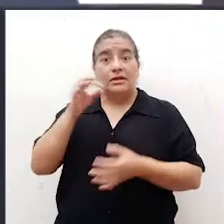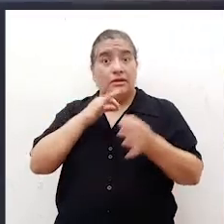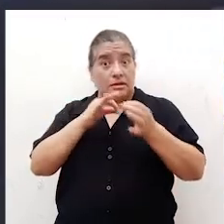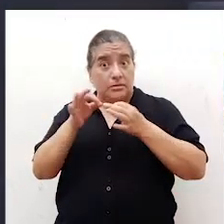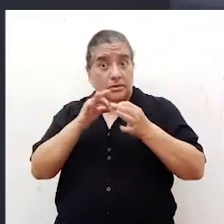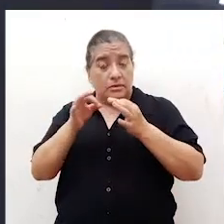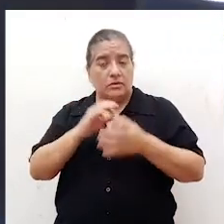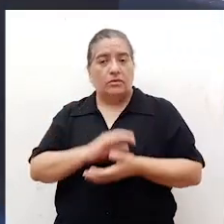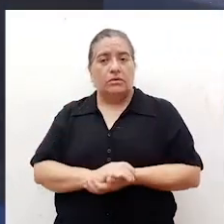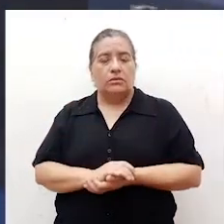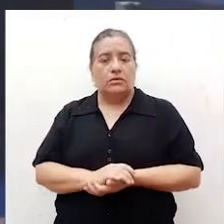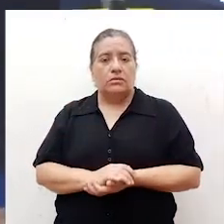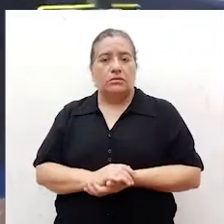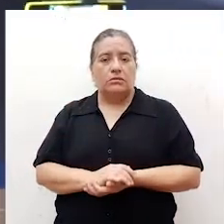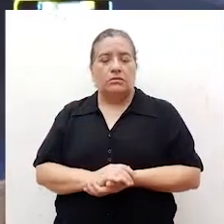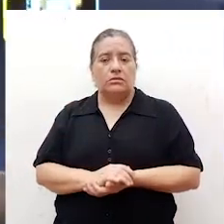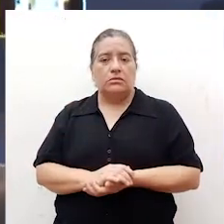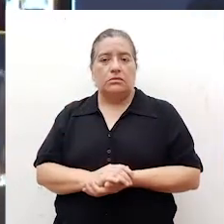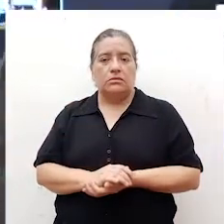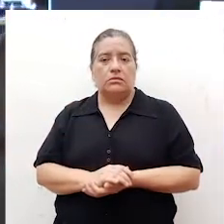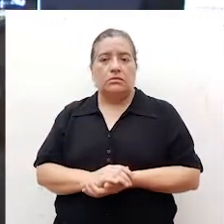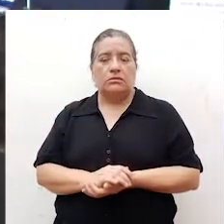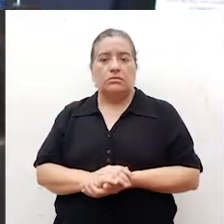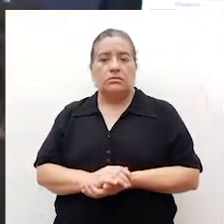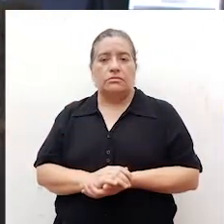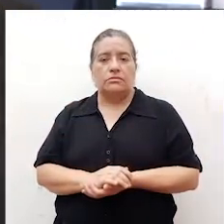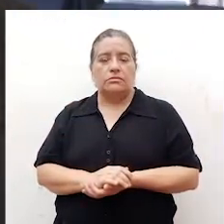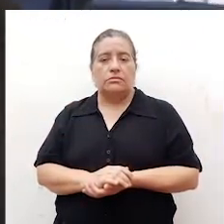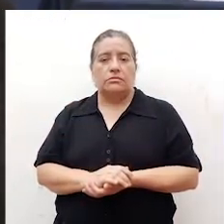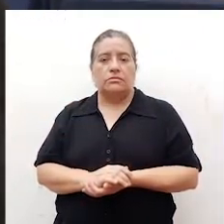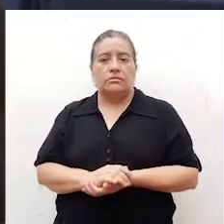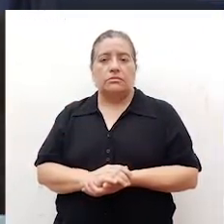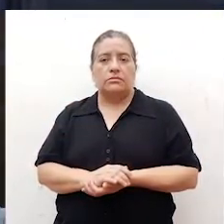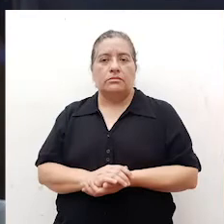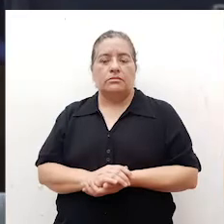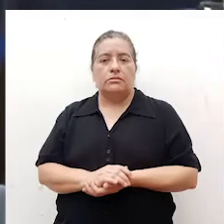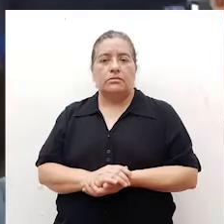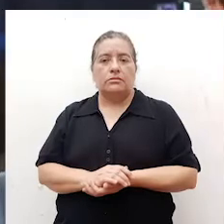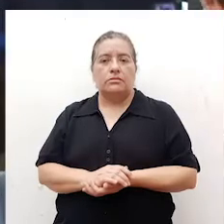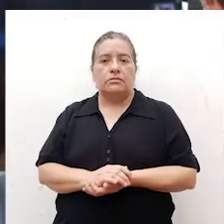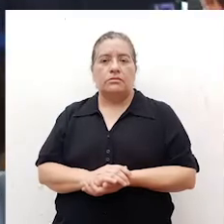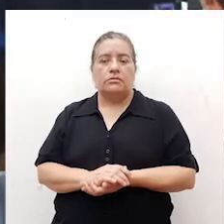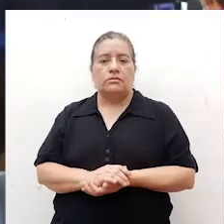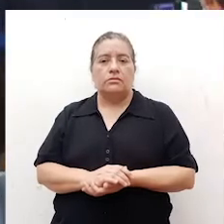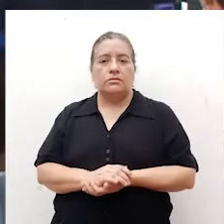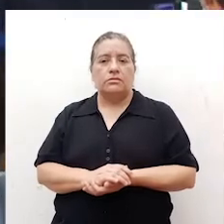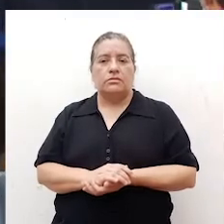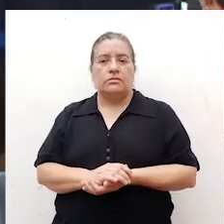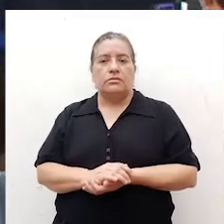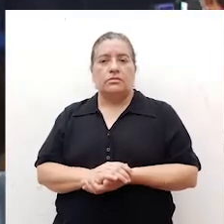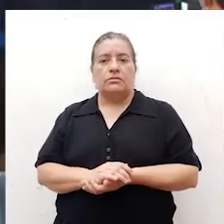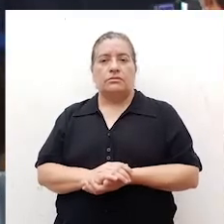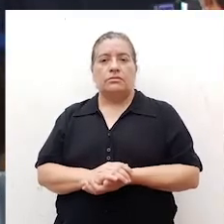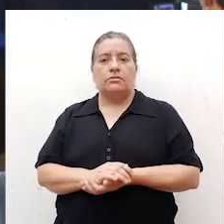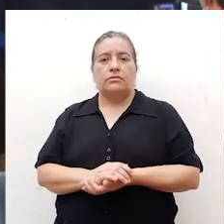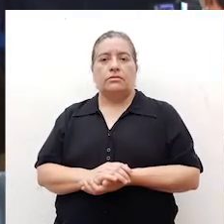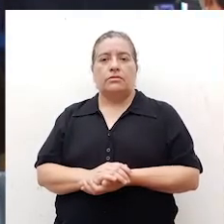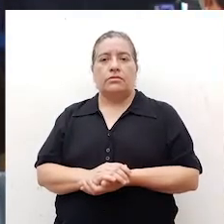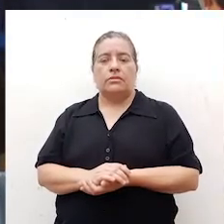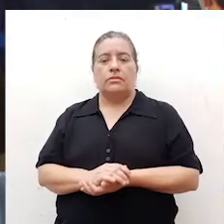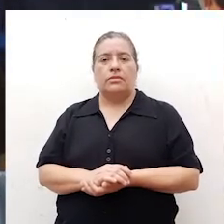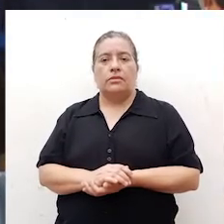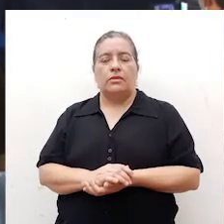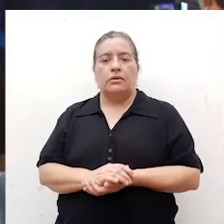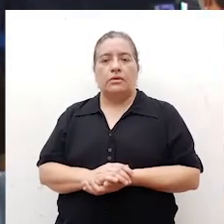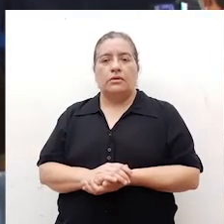del trabajo de la Defensoría del Pueblo. Le doy las gracias a... Un segundito. Sí, defensor. Perdón, algo que no quisiera que se me quede en el